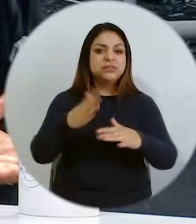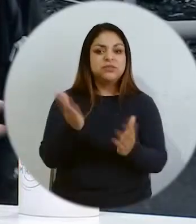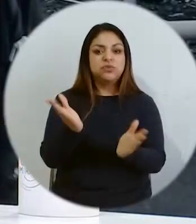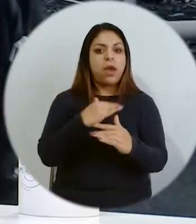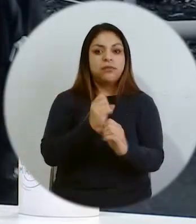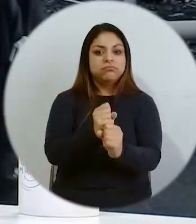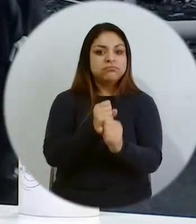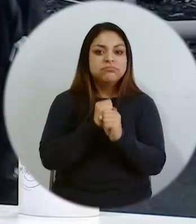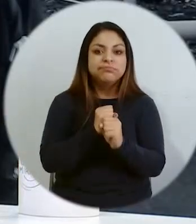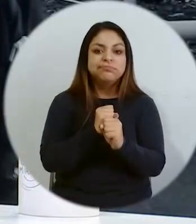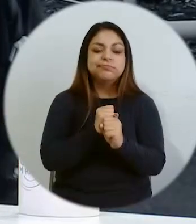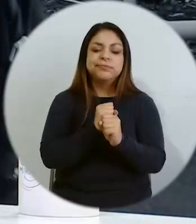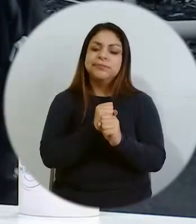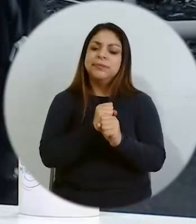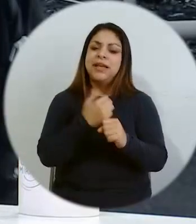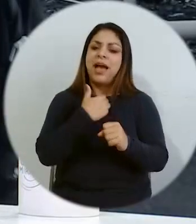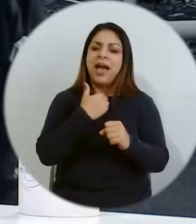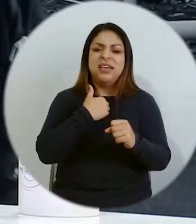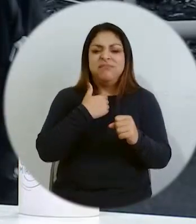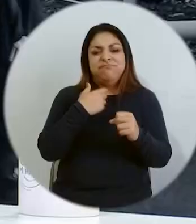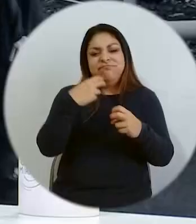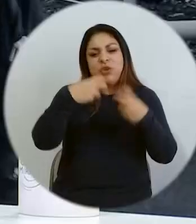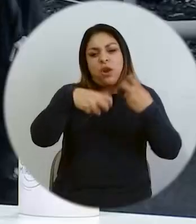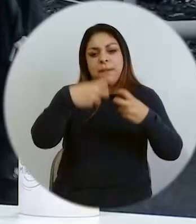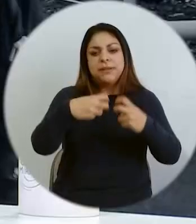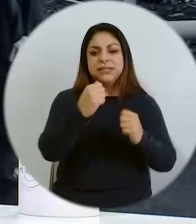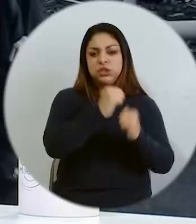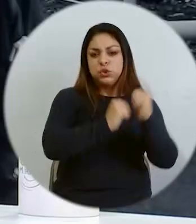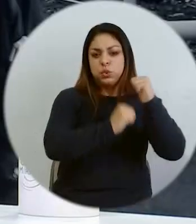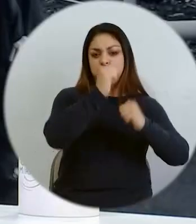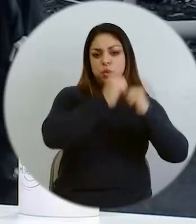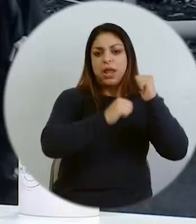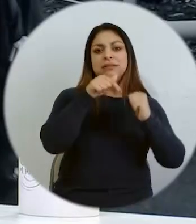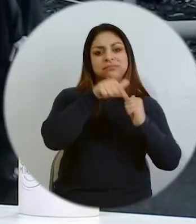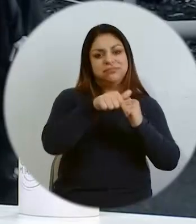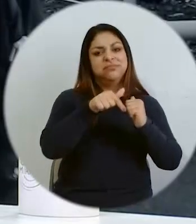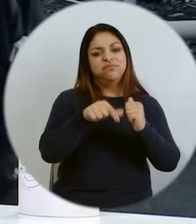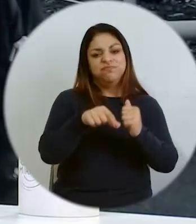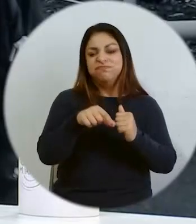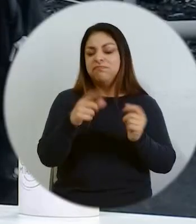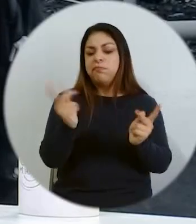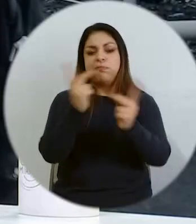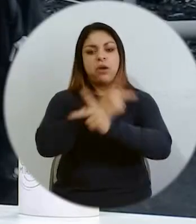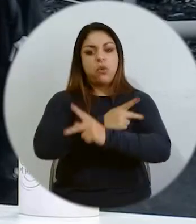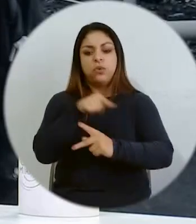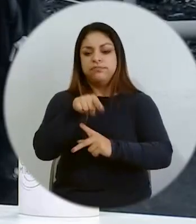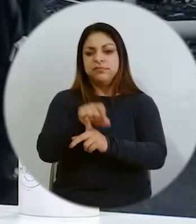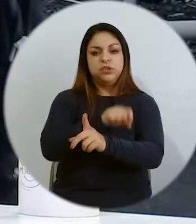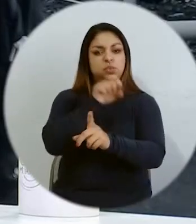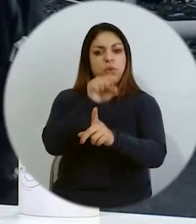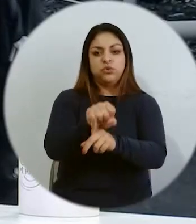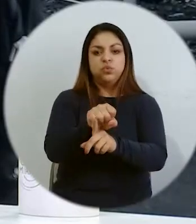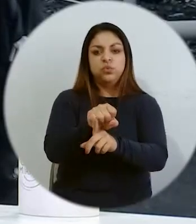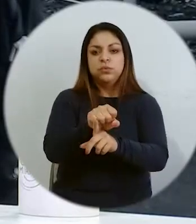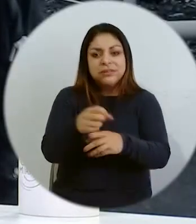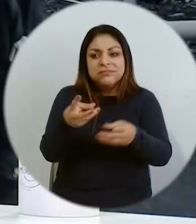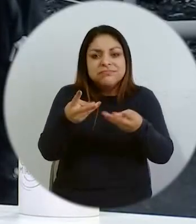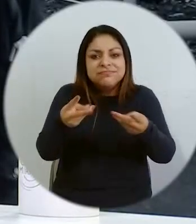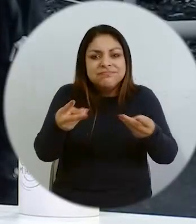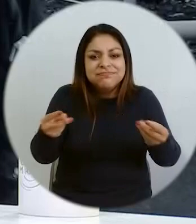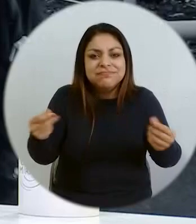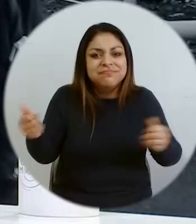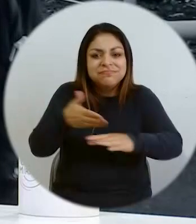tienen espacios inseguros y hay factores estructurales que también aportan a que esta situación,